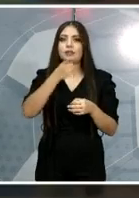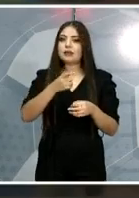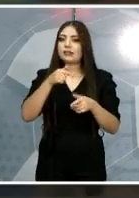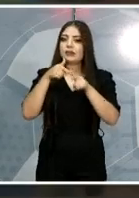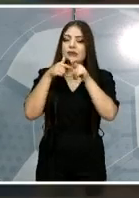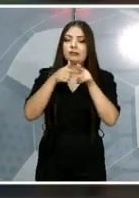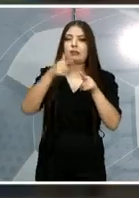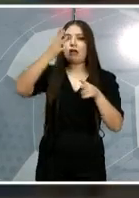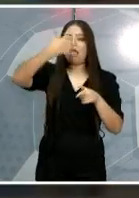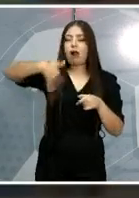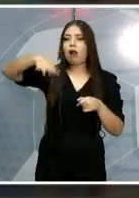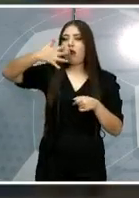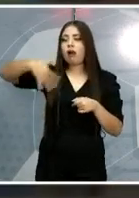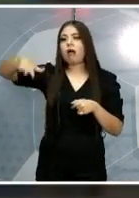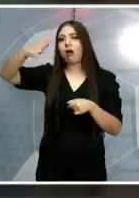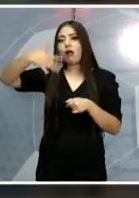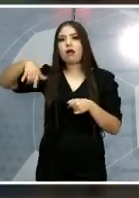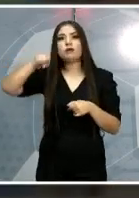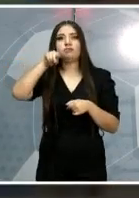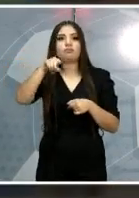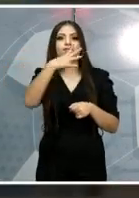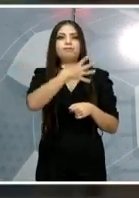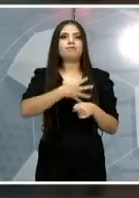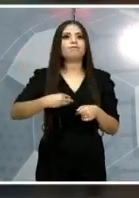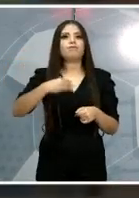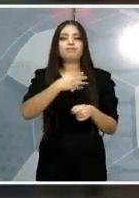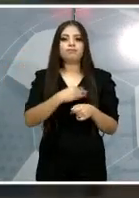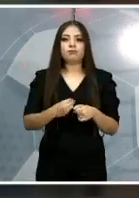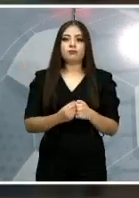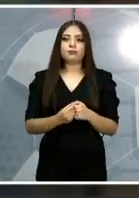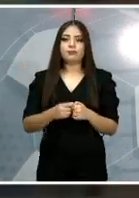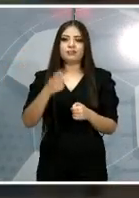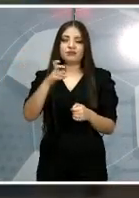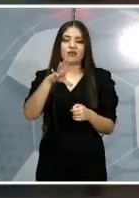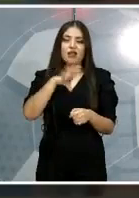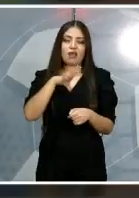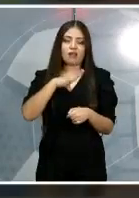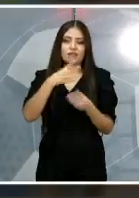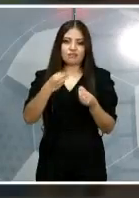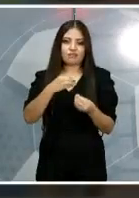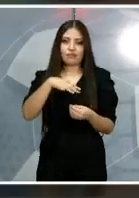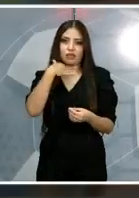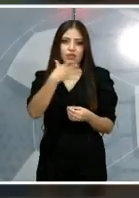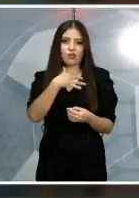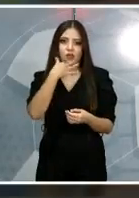su impunidad, a la impunidad, corrupción y falta de compromiso de las autoridades.